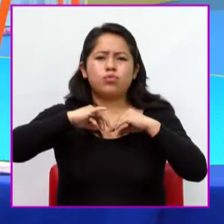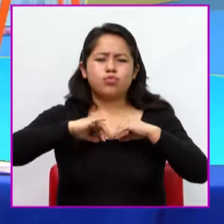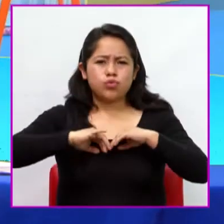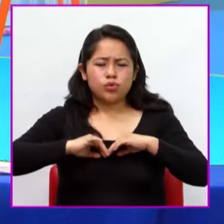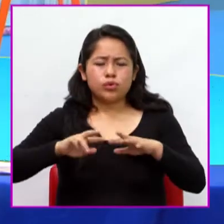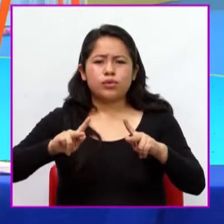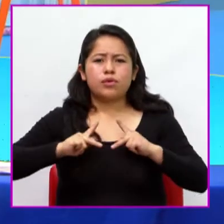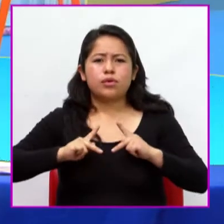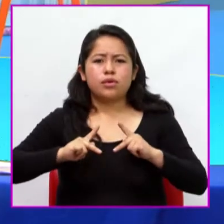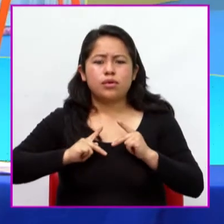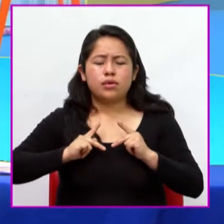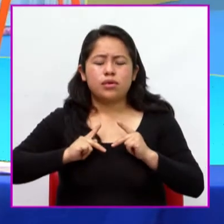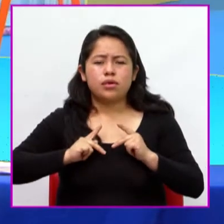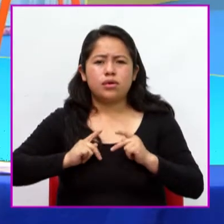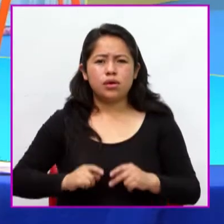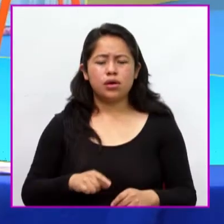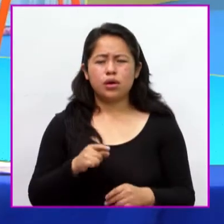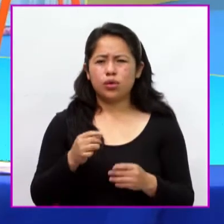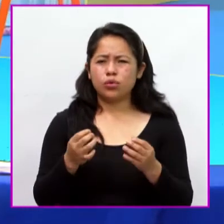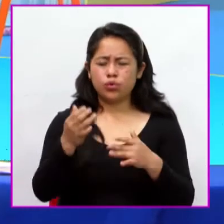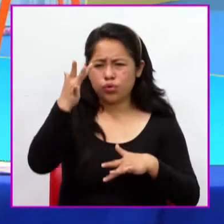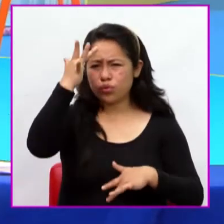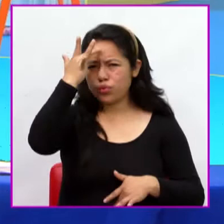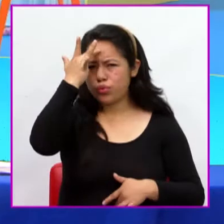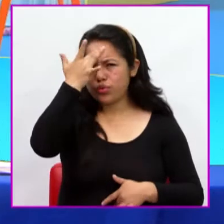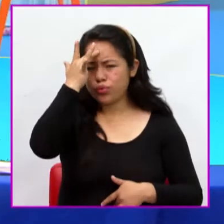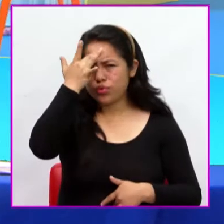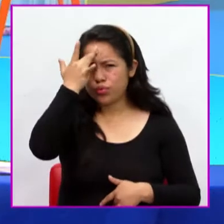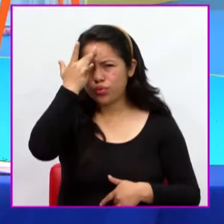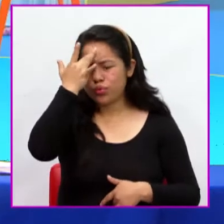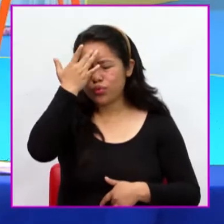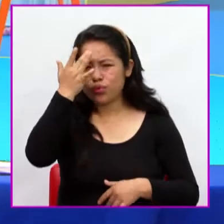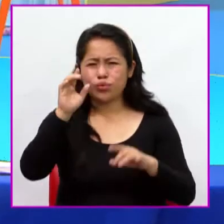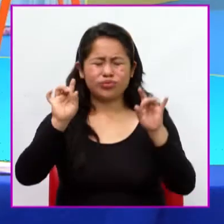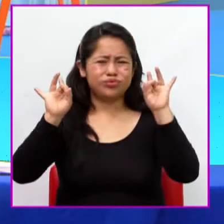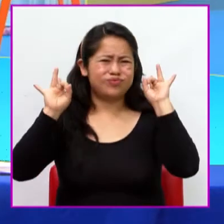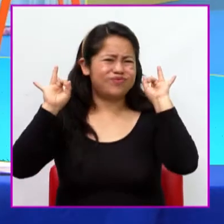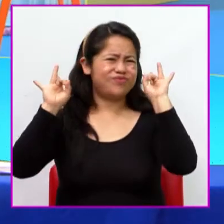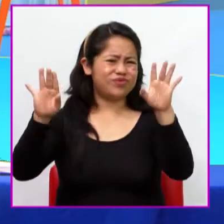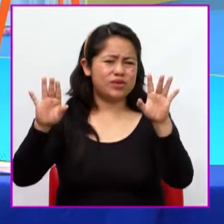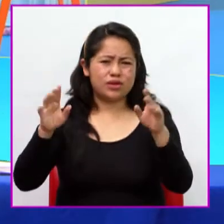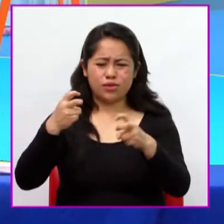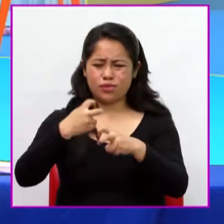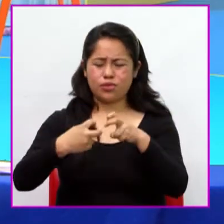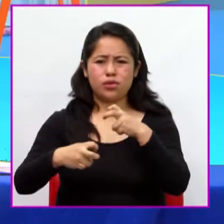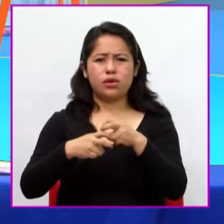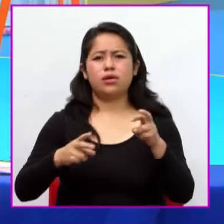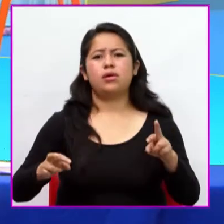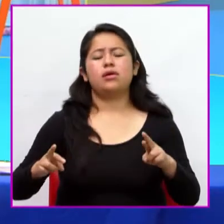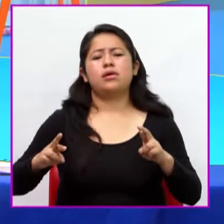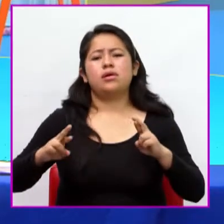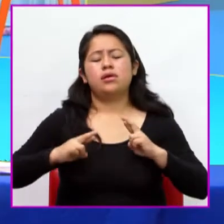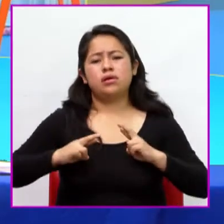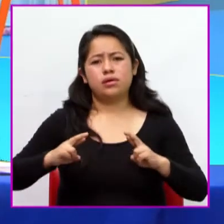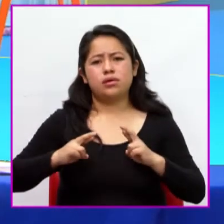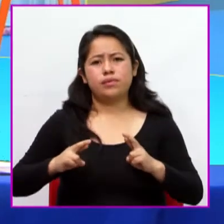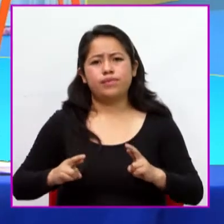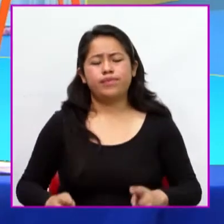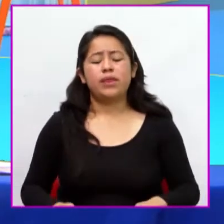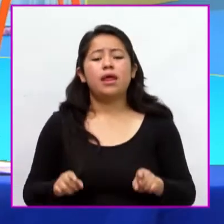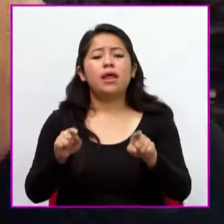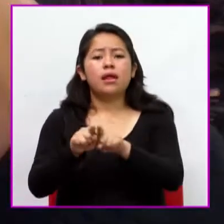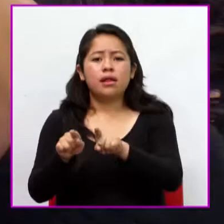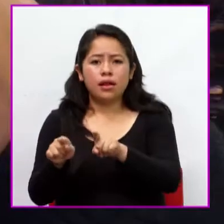crónica. También puede presentar problemas en personas que tienen problemas de